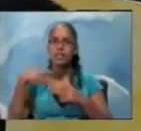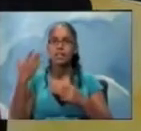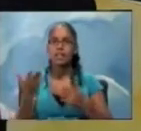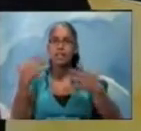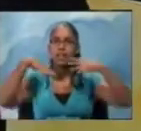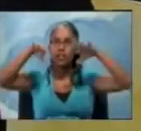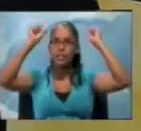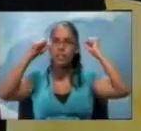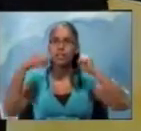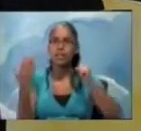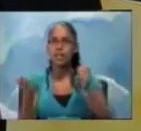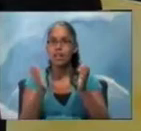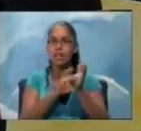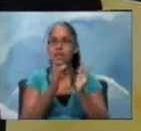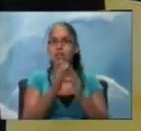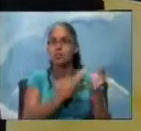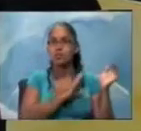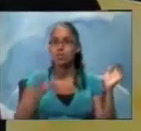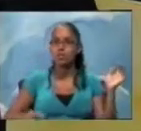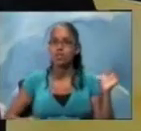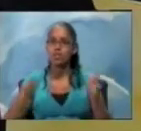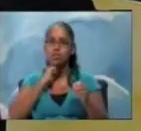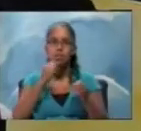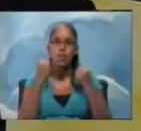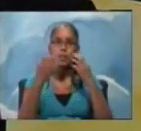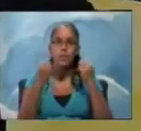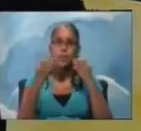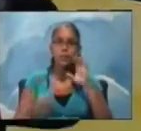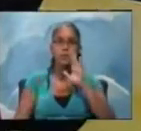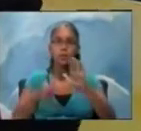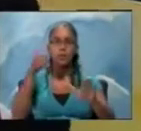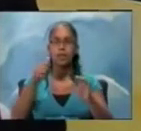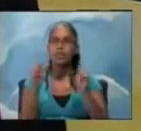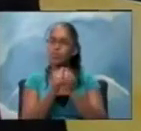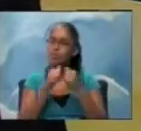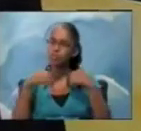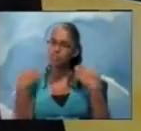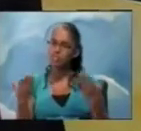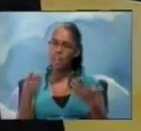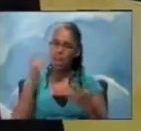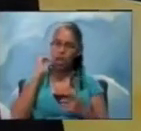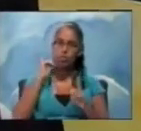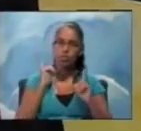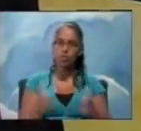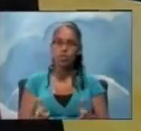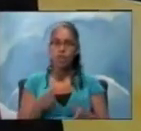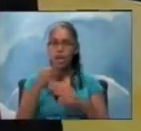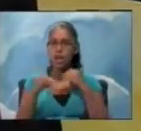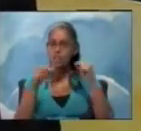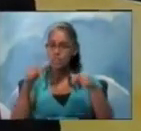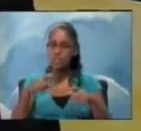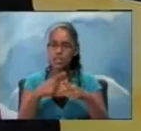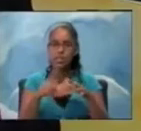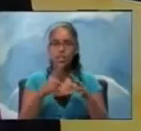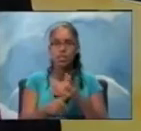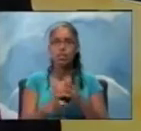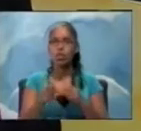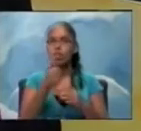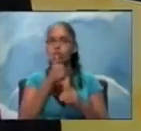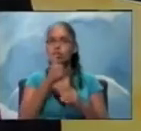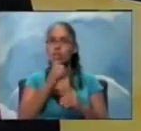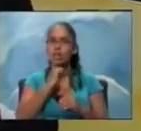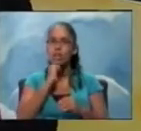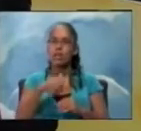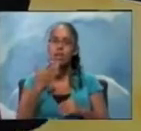que Jesucristo es mucho mayor. ¿Con qué autoridad haces esta cosa? ¿O quién es el que